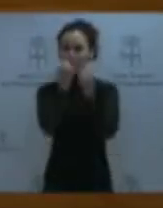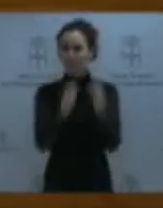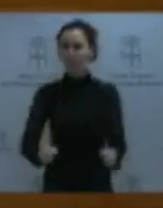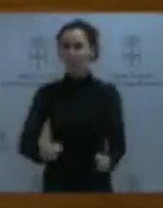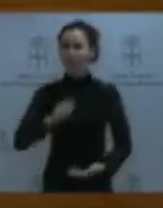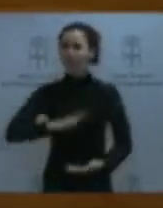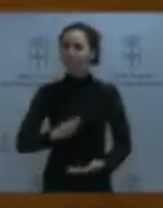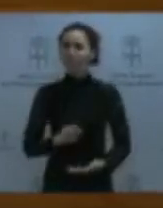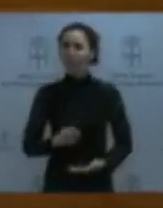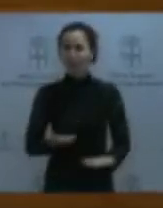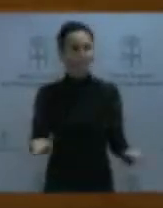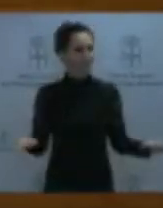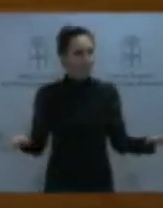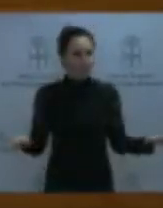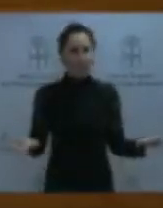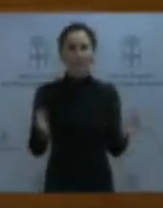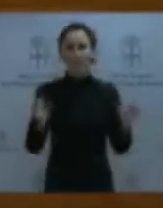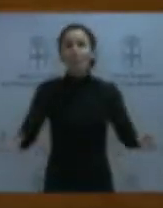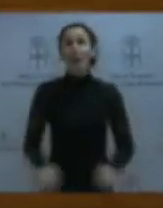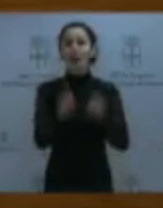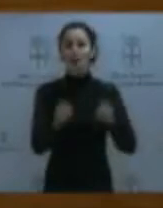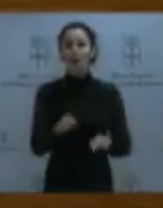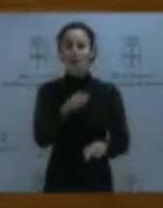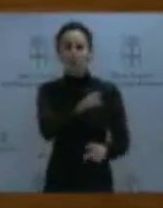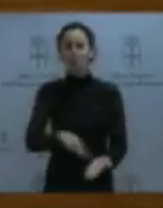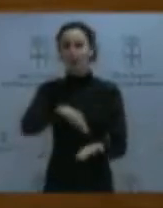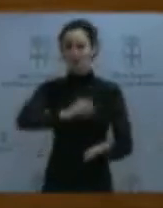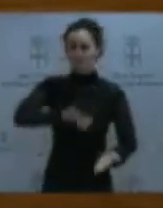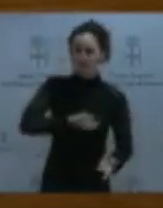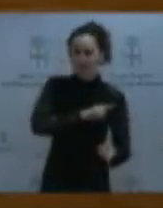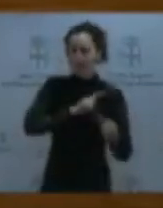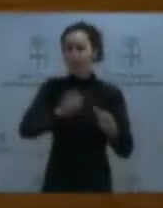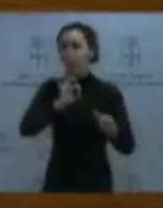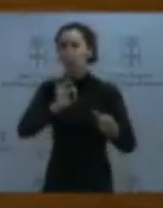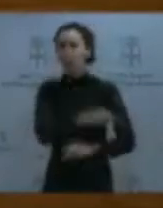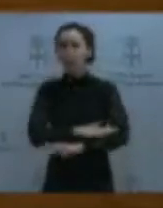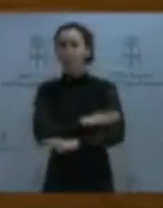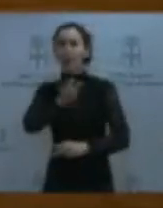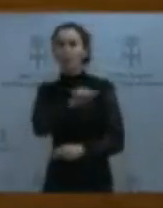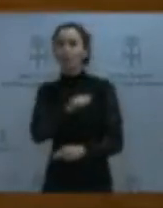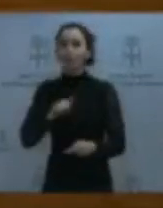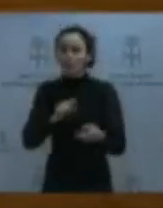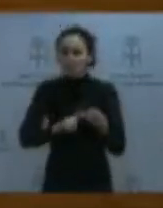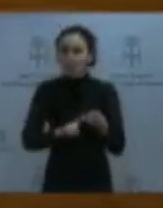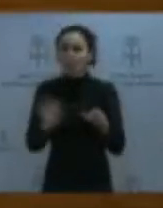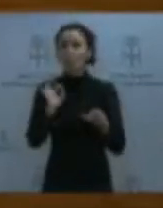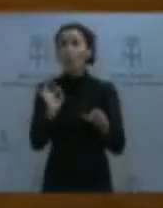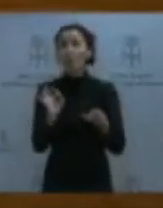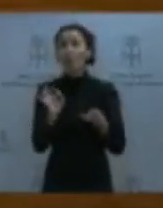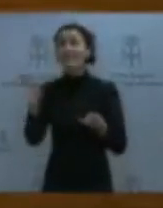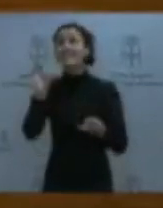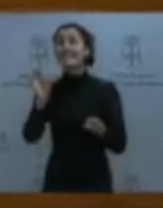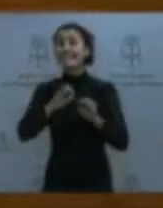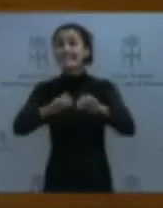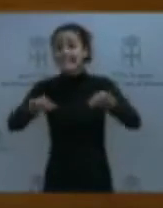Pero ustedes han recorrido los distintos, da igual que ustedes hayan estado en ayuntamientos, en gobiernos autonómicos, que hayan estado en el Senado, cuando